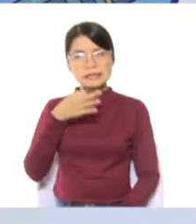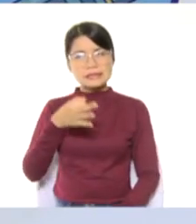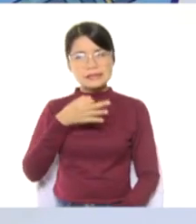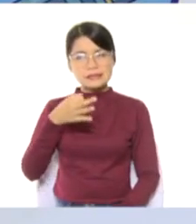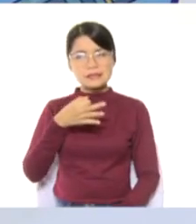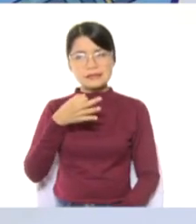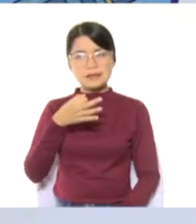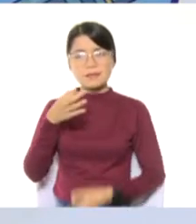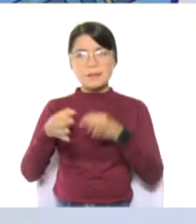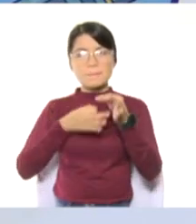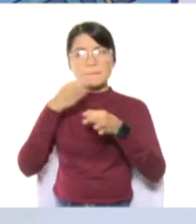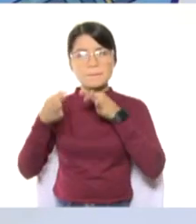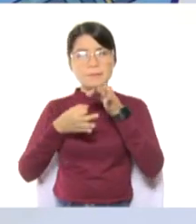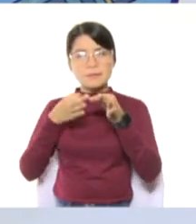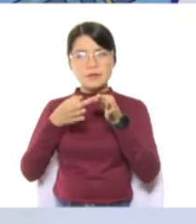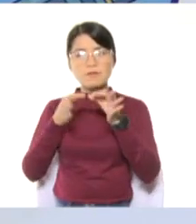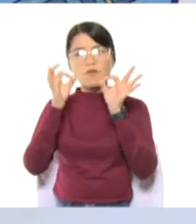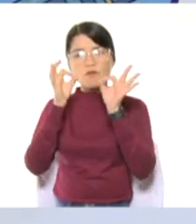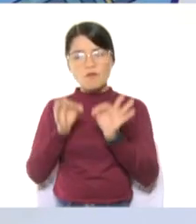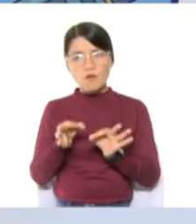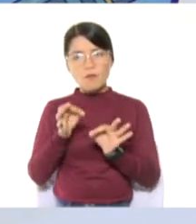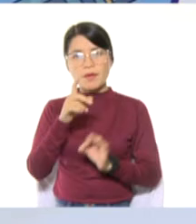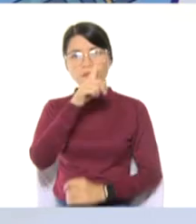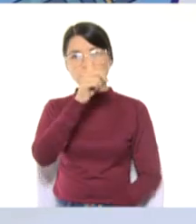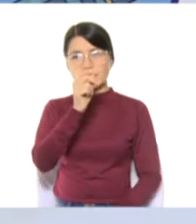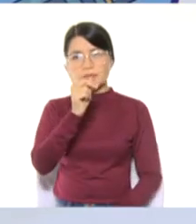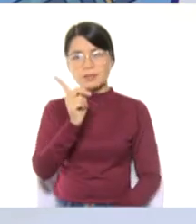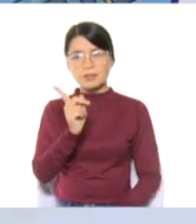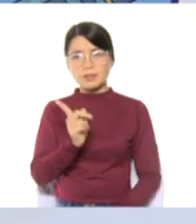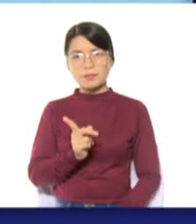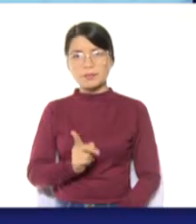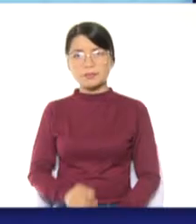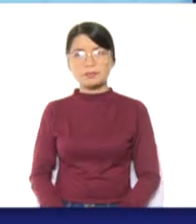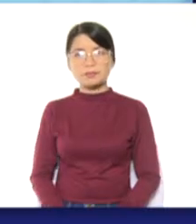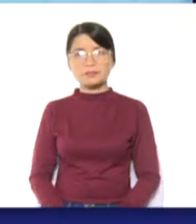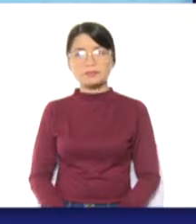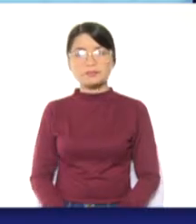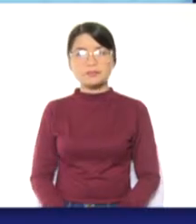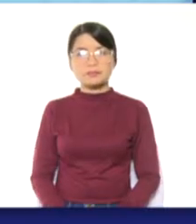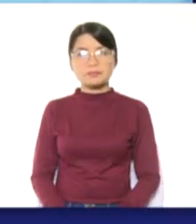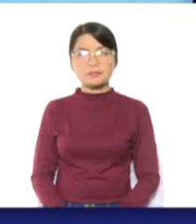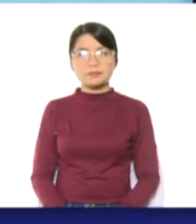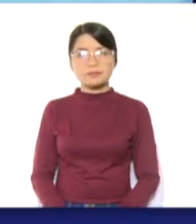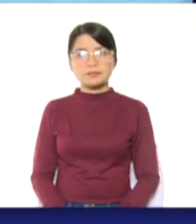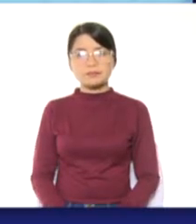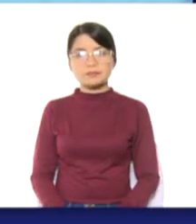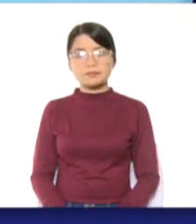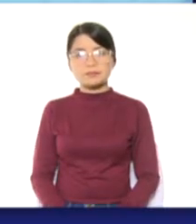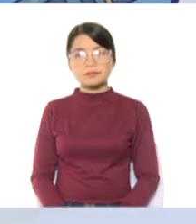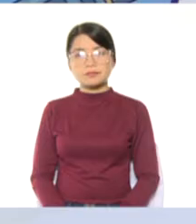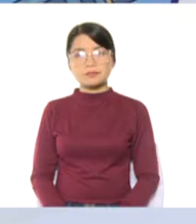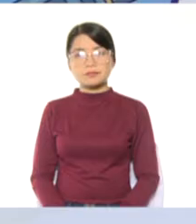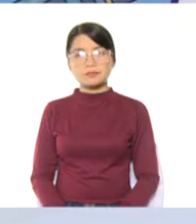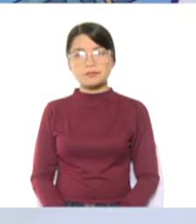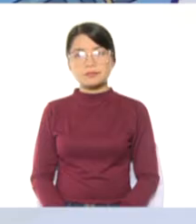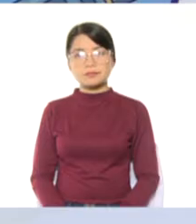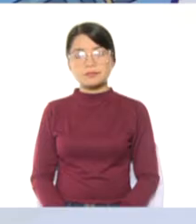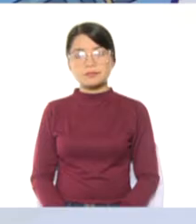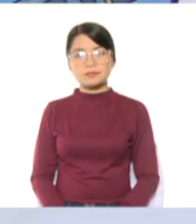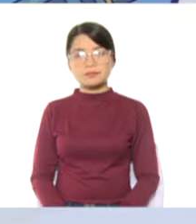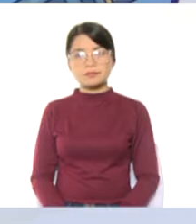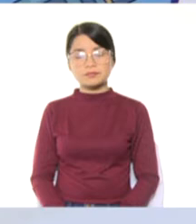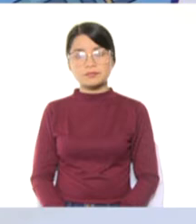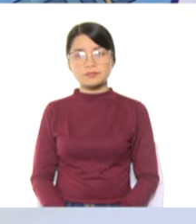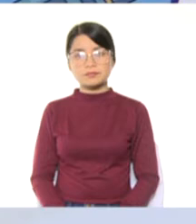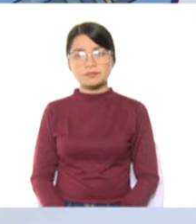en cuenta eso, entonces, vemos la siguiente diapositiva donde vemos la parte pass. Cuando la hora es en punto, siempre decimos o'clock. Y cuando